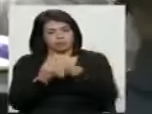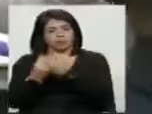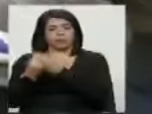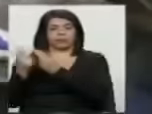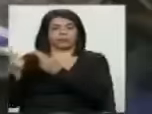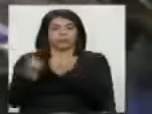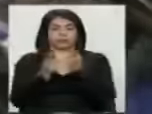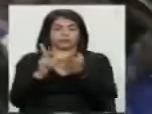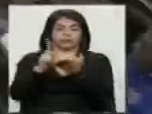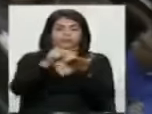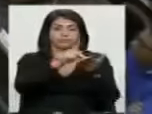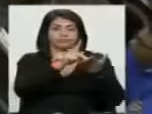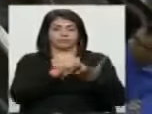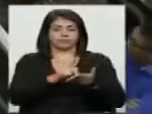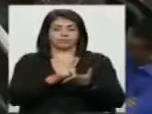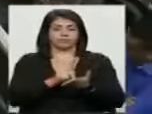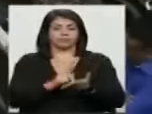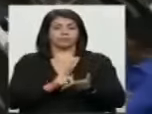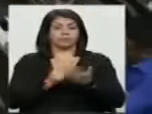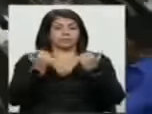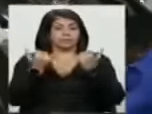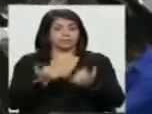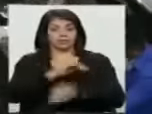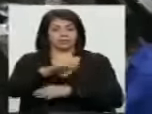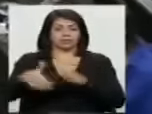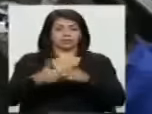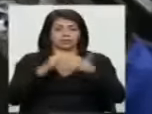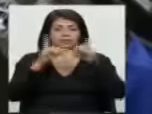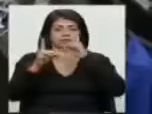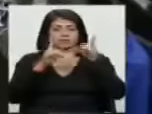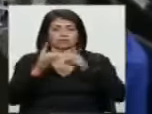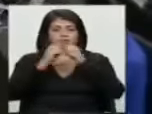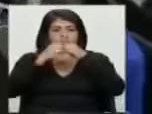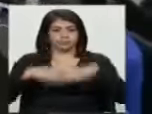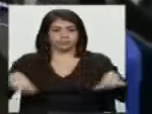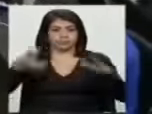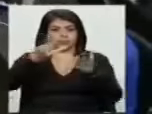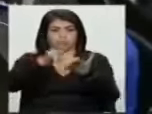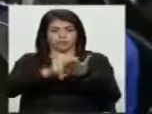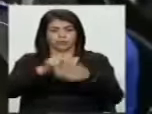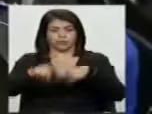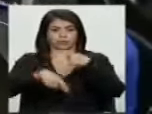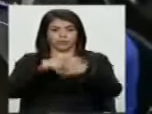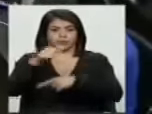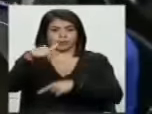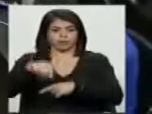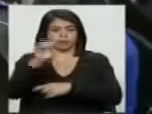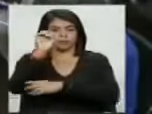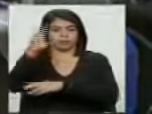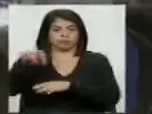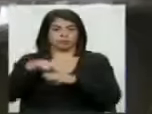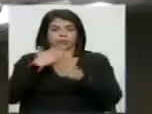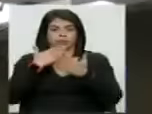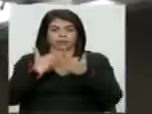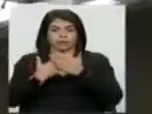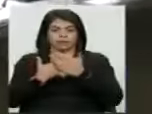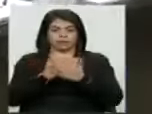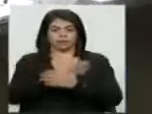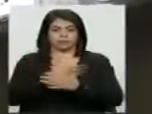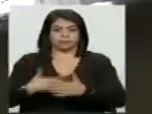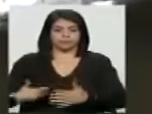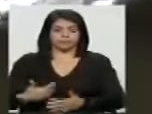que participemos activamente en la discusión de esta ley para su aprobación posterior en esta Asamblea Nacional. Gracias, señor